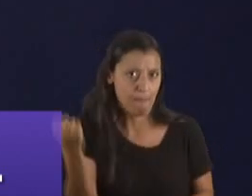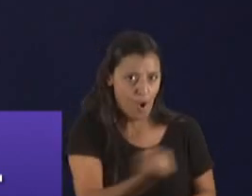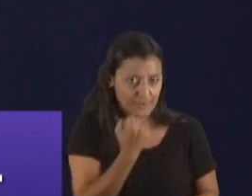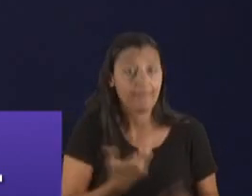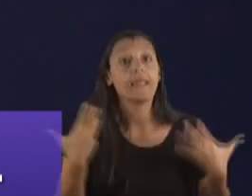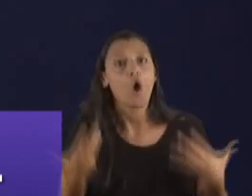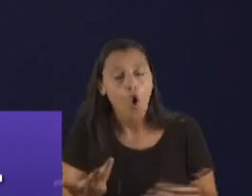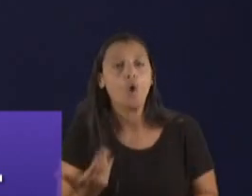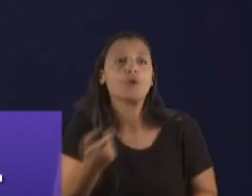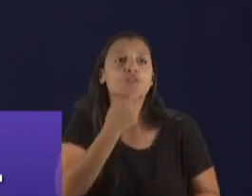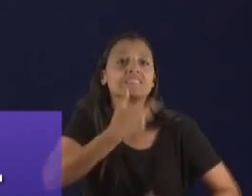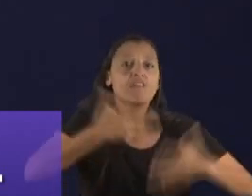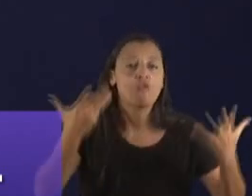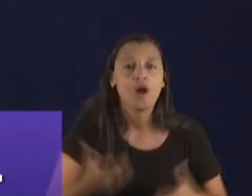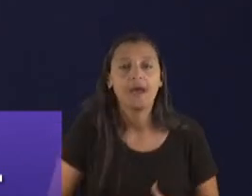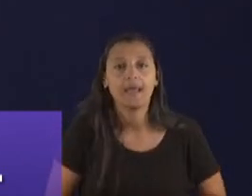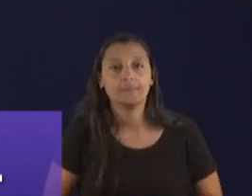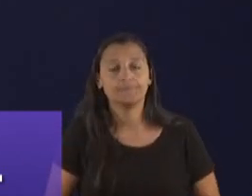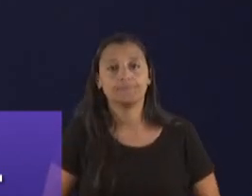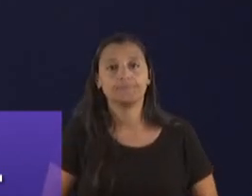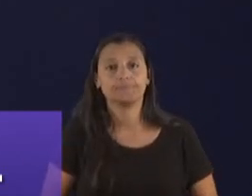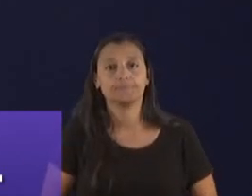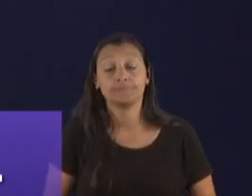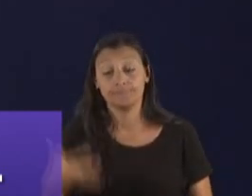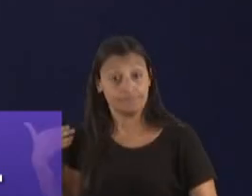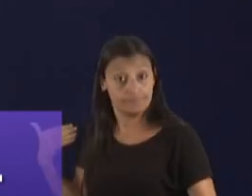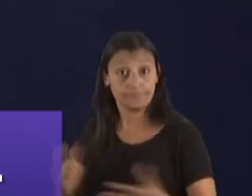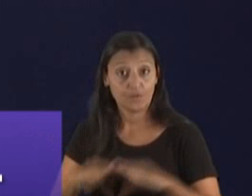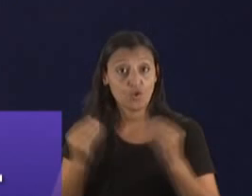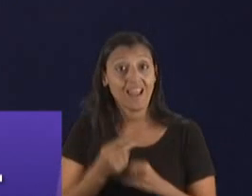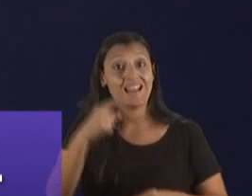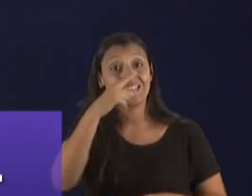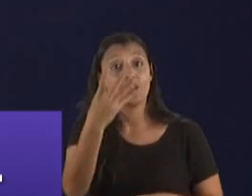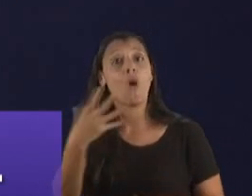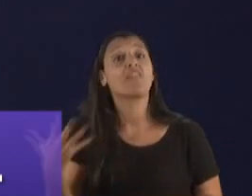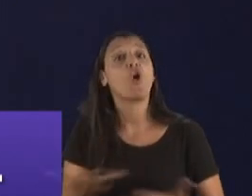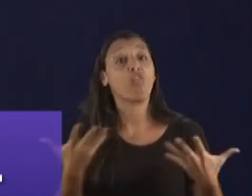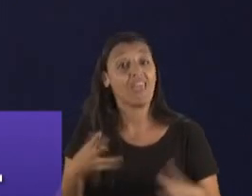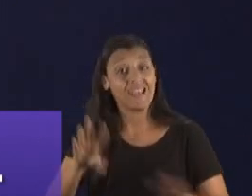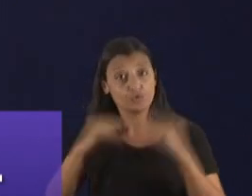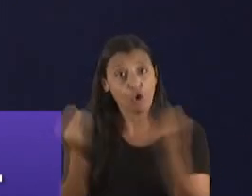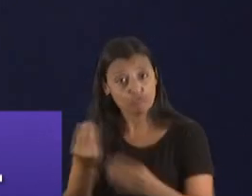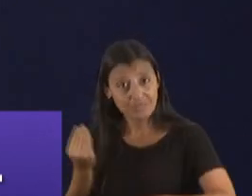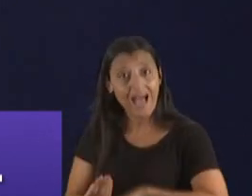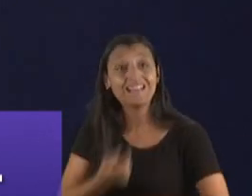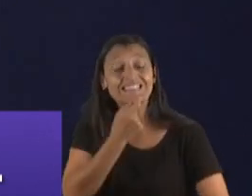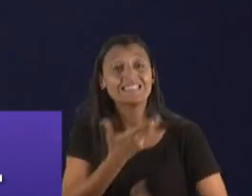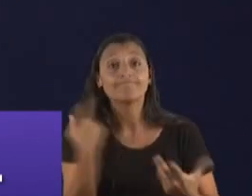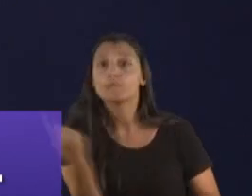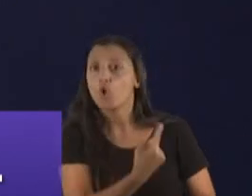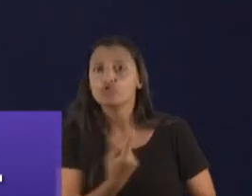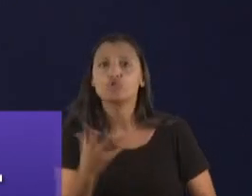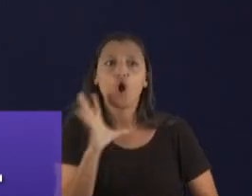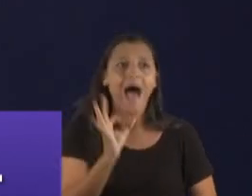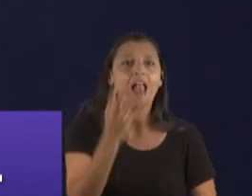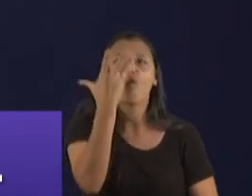hay alguna, o en estos 74 días hubo algún tipo de falencia, que es a lo que vos